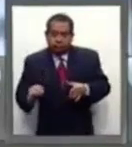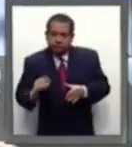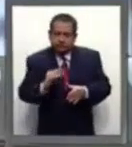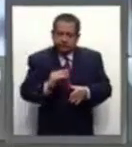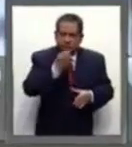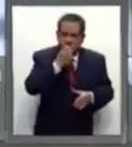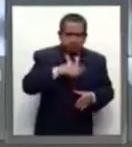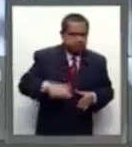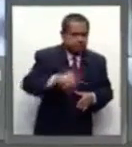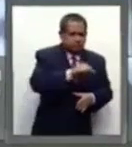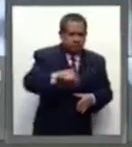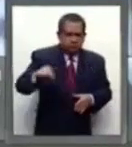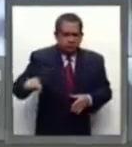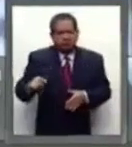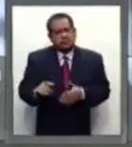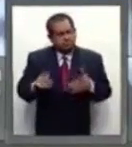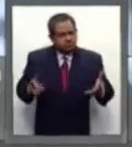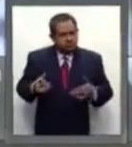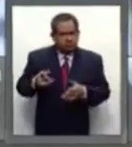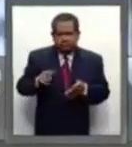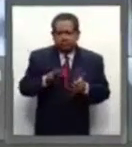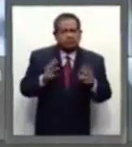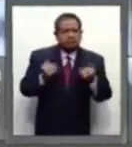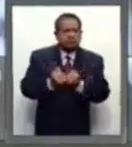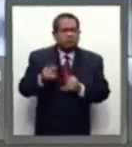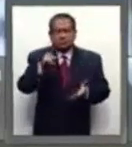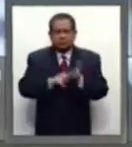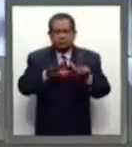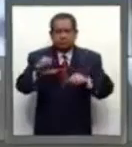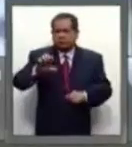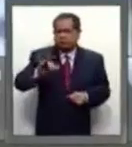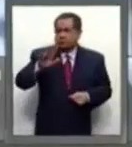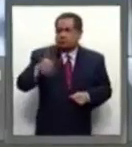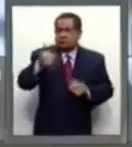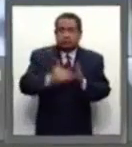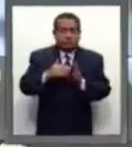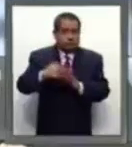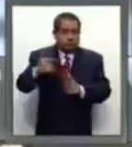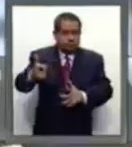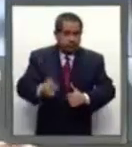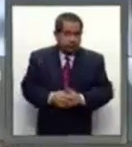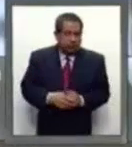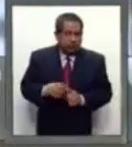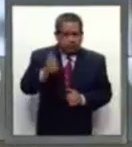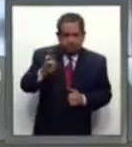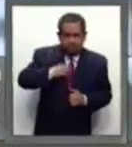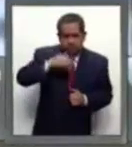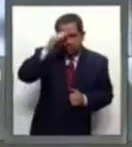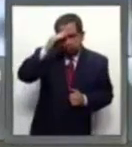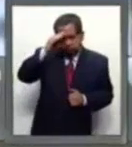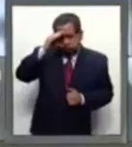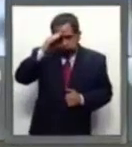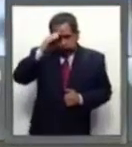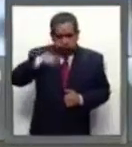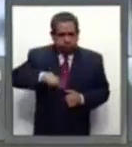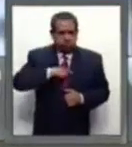escolares y se da la asignación que es equivalente a 1.556 millones de pesos. Por ello, consideramos